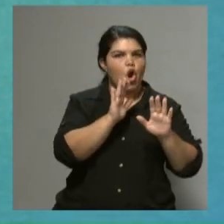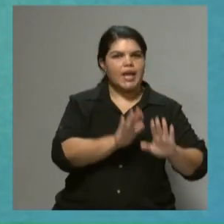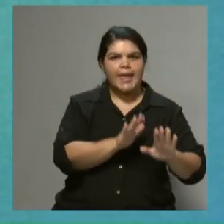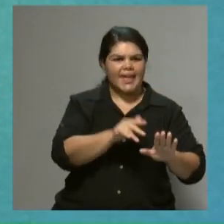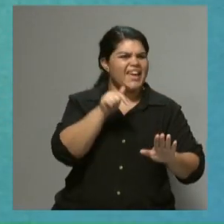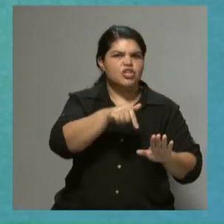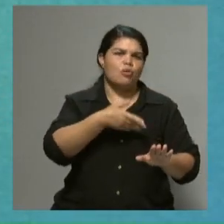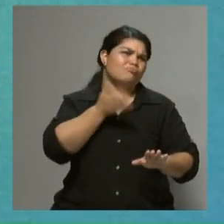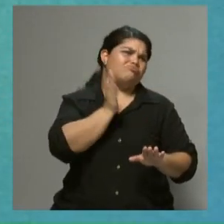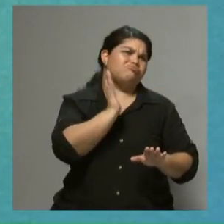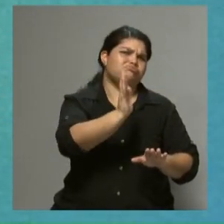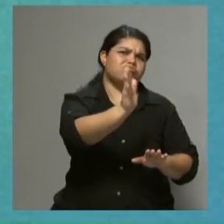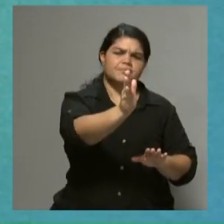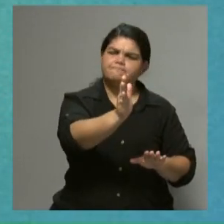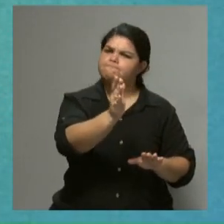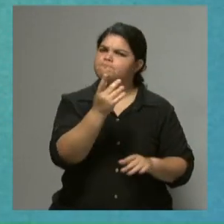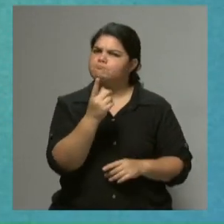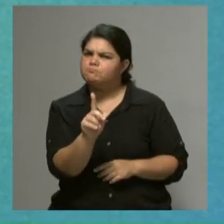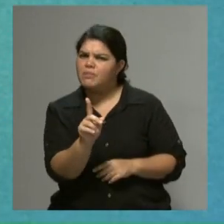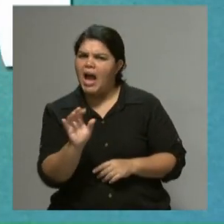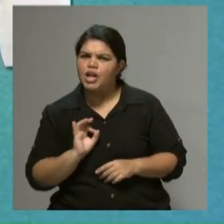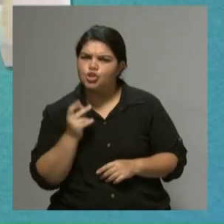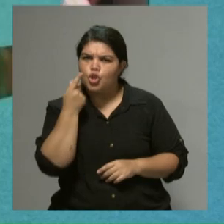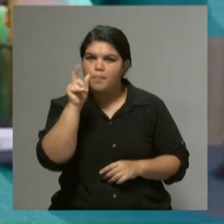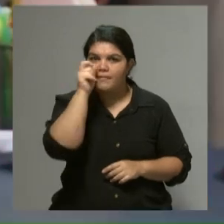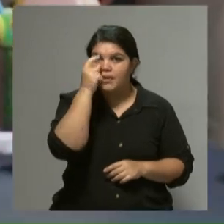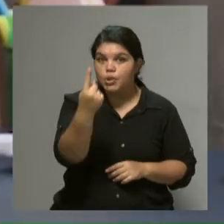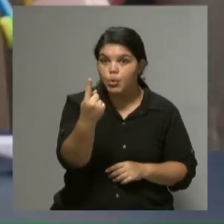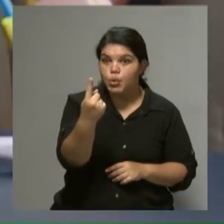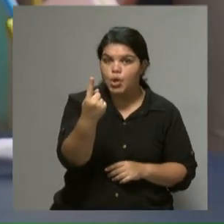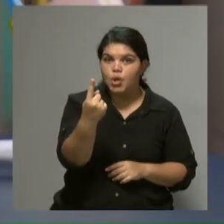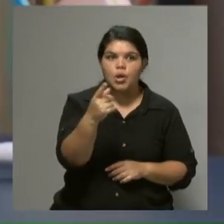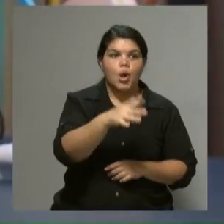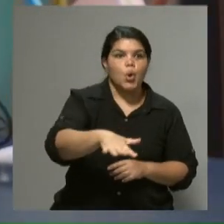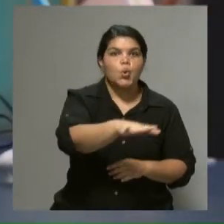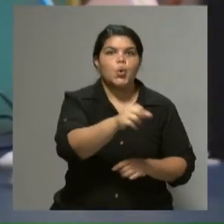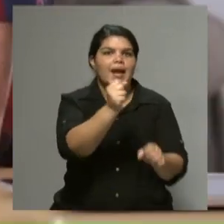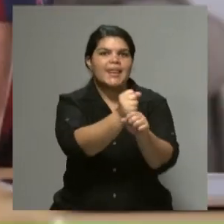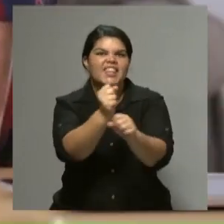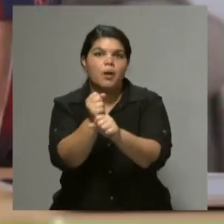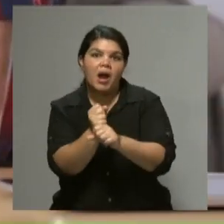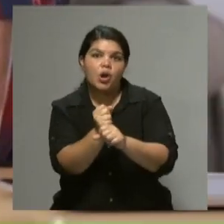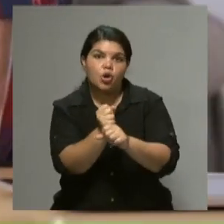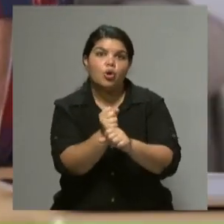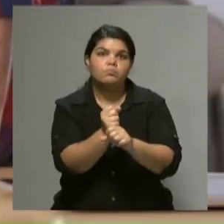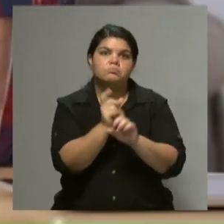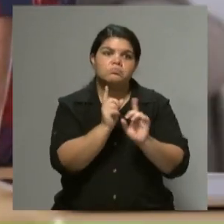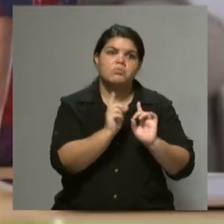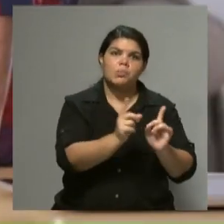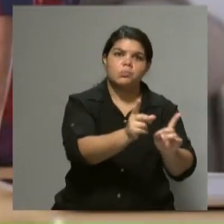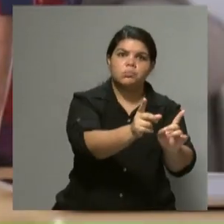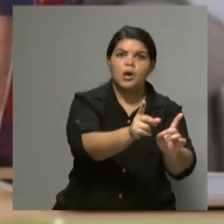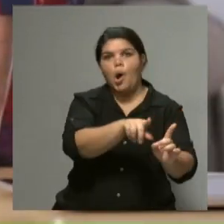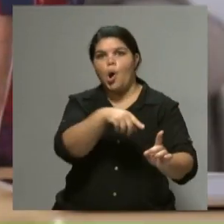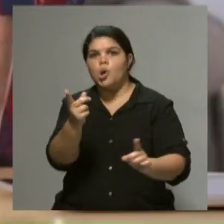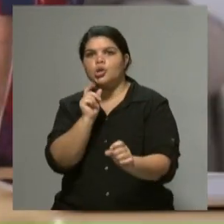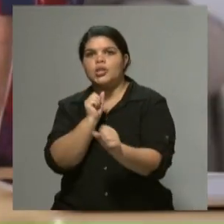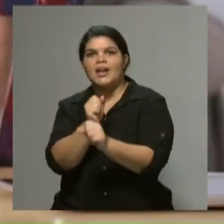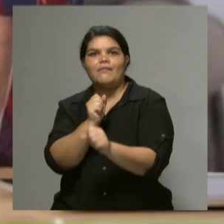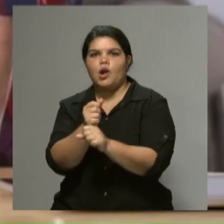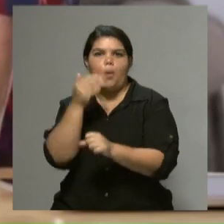empezaron a reactivarse las distintas áreas productivas, dijeron, bueno, en algunos casos se queda y en otros no tanto, ¿no? Si uno lo pensaba